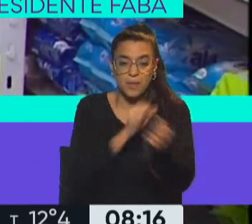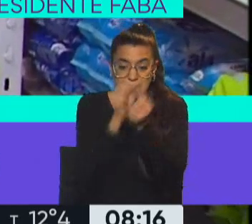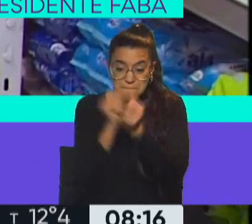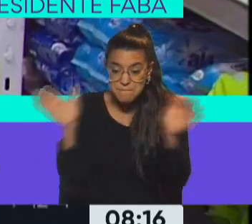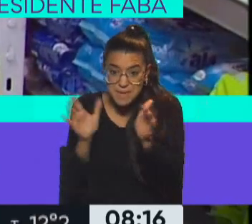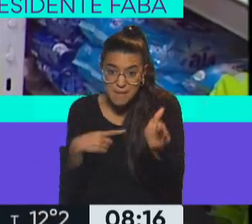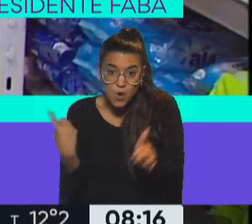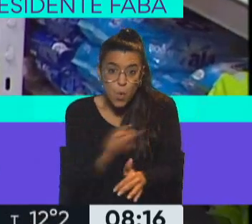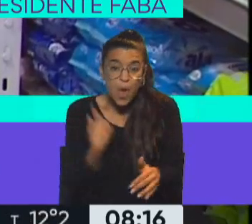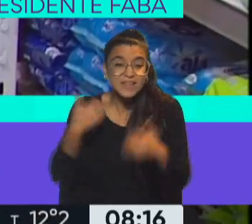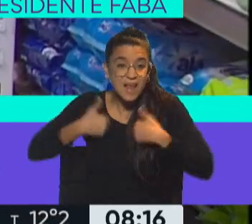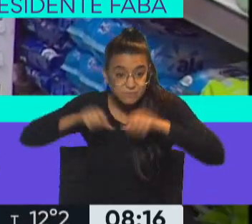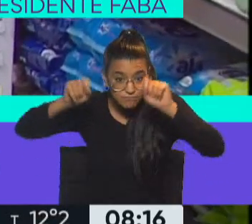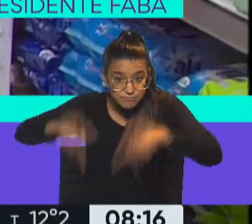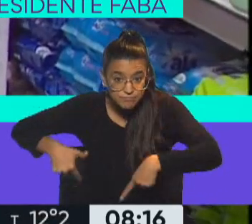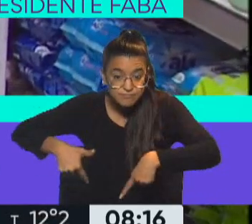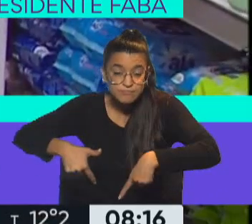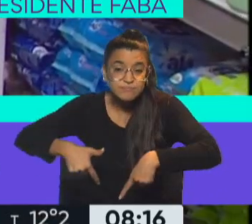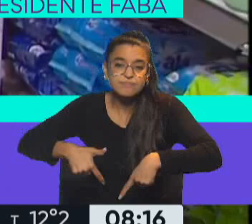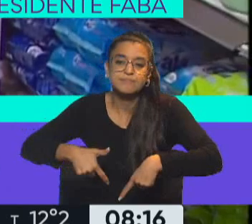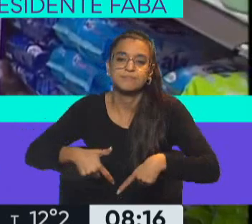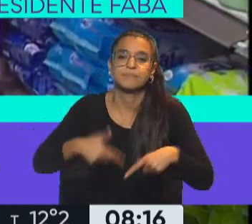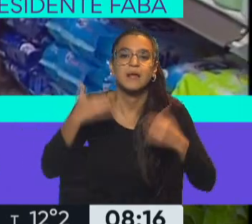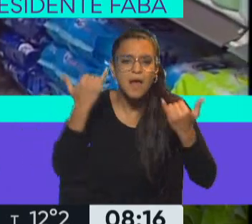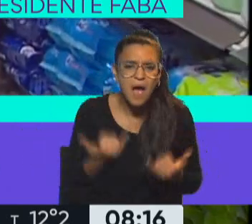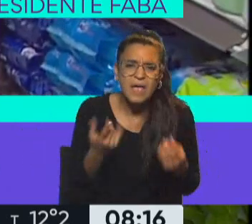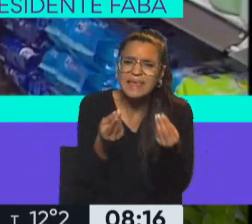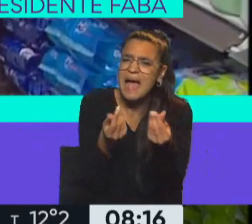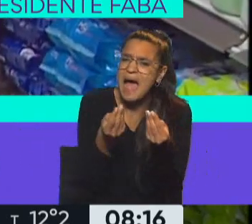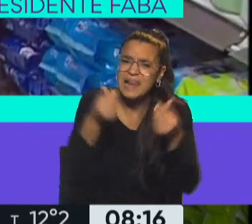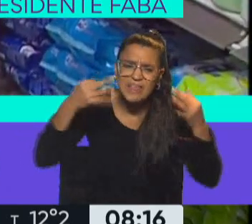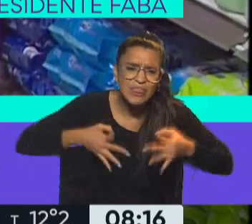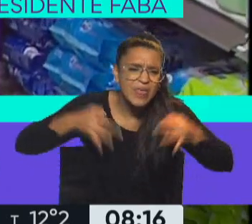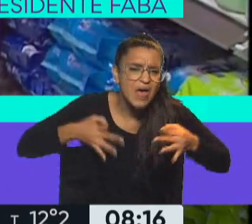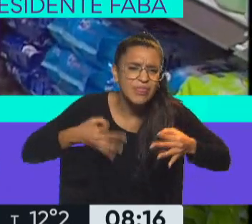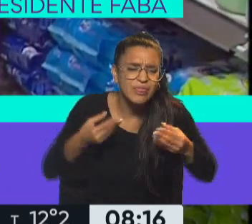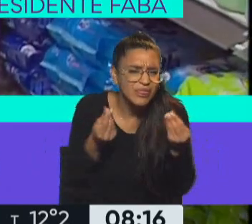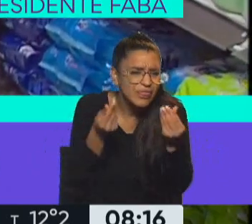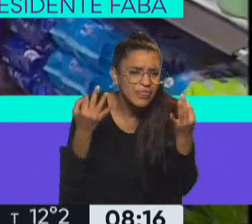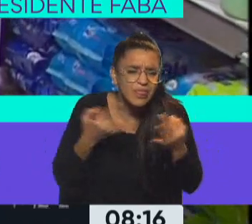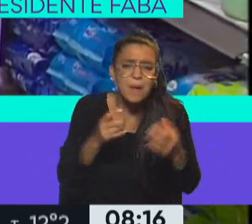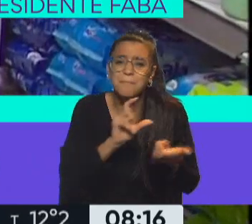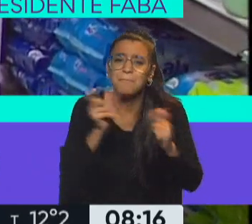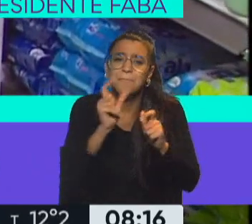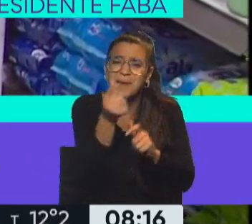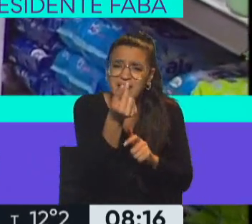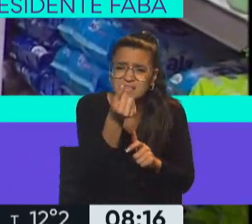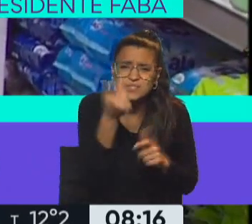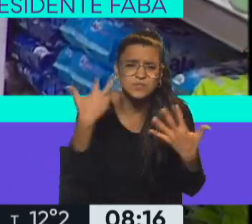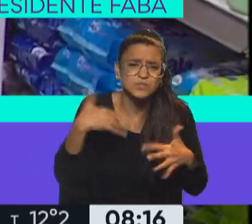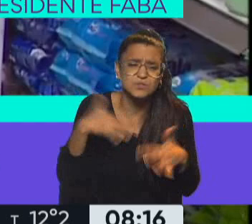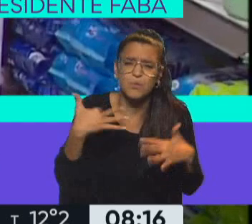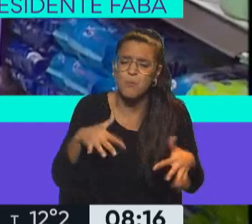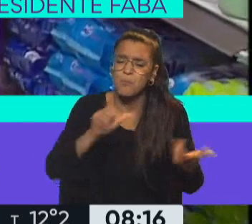nuestras pymes argentinas tienen tremenda calidad de mercadería y la brecha de precios son muy